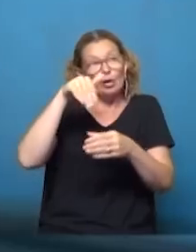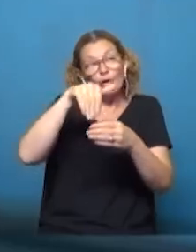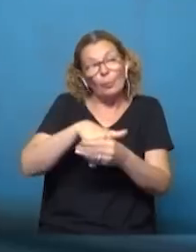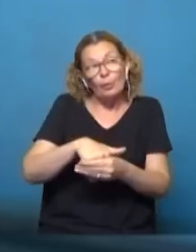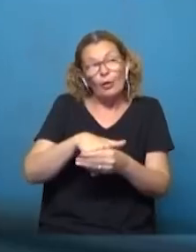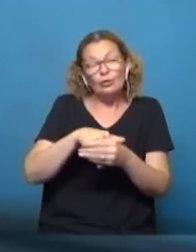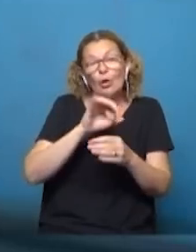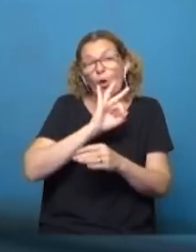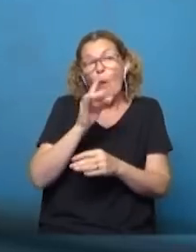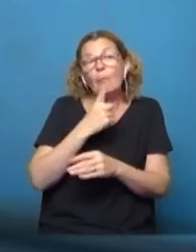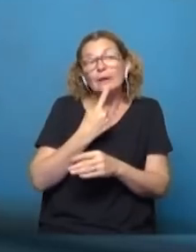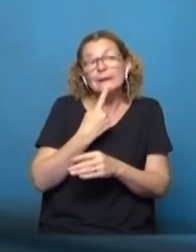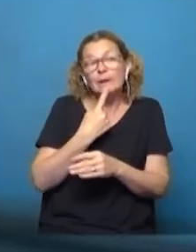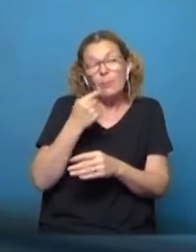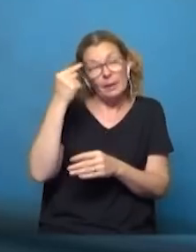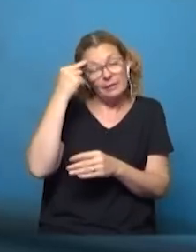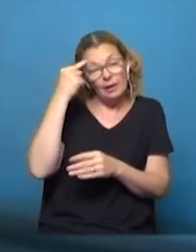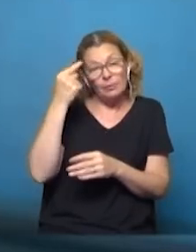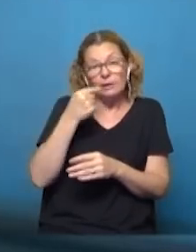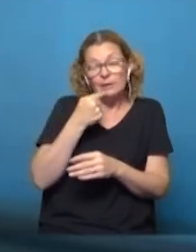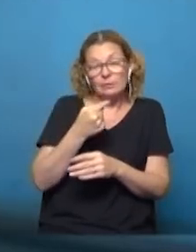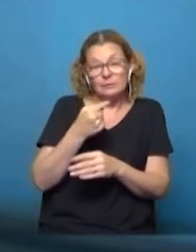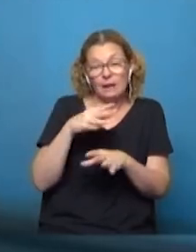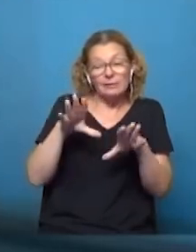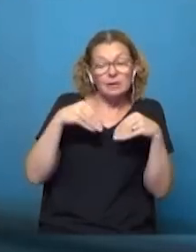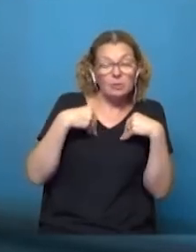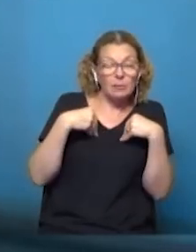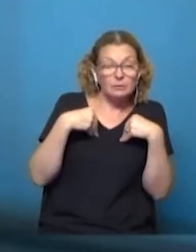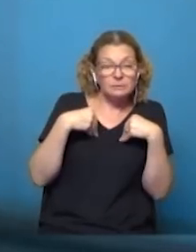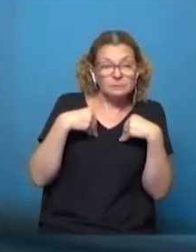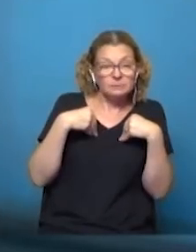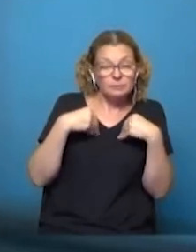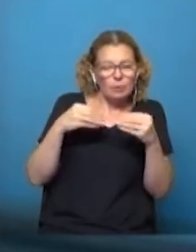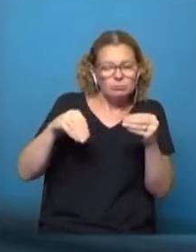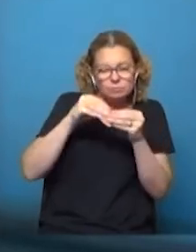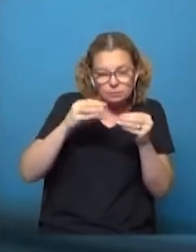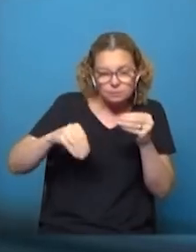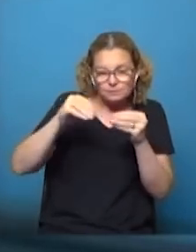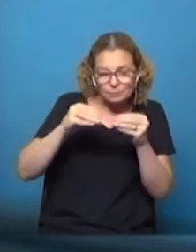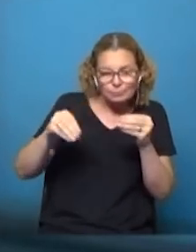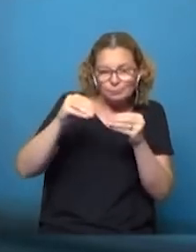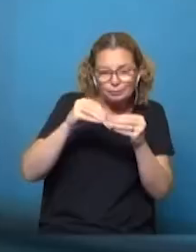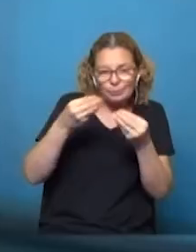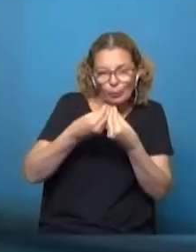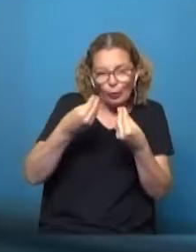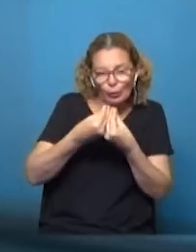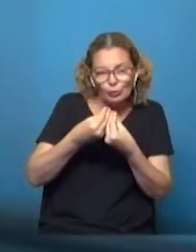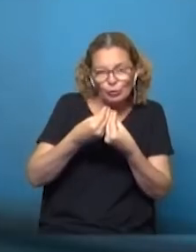o políticas aceptamos el cúmulo acumulado